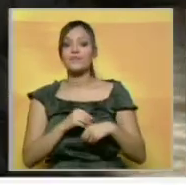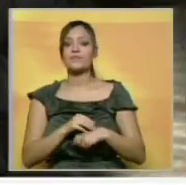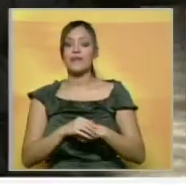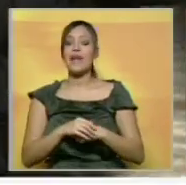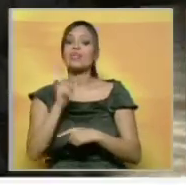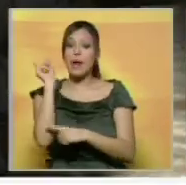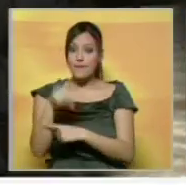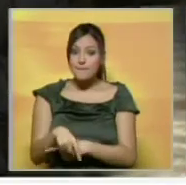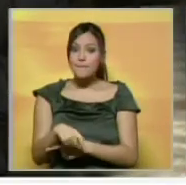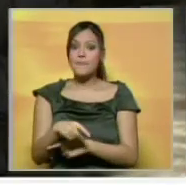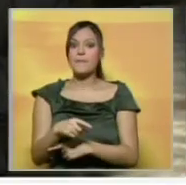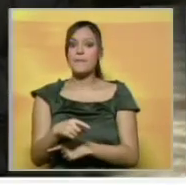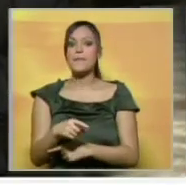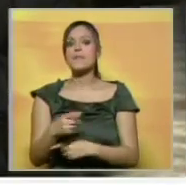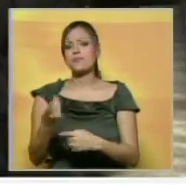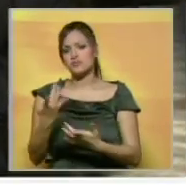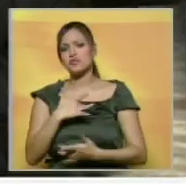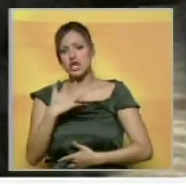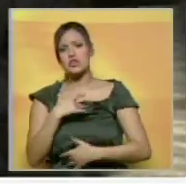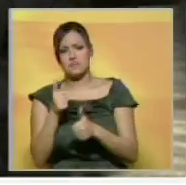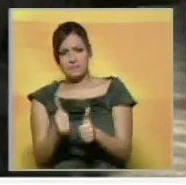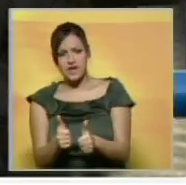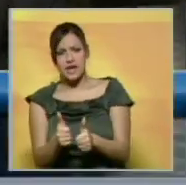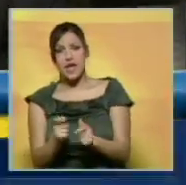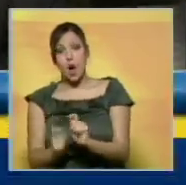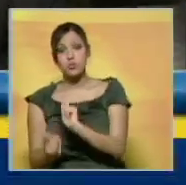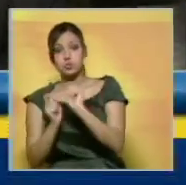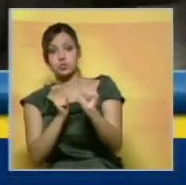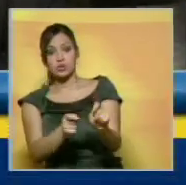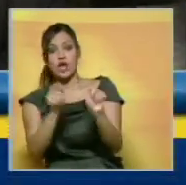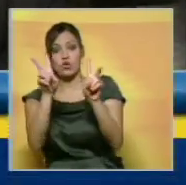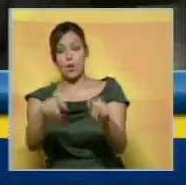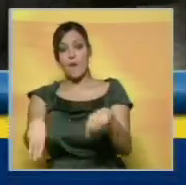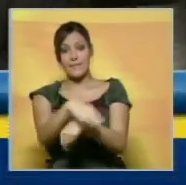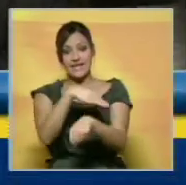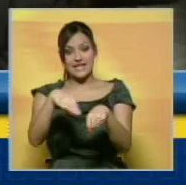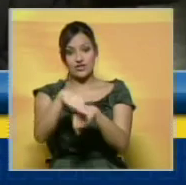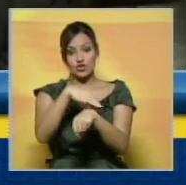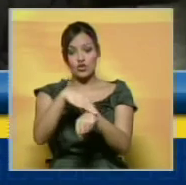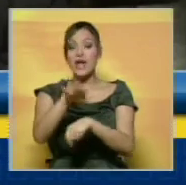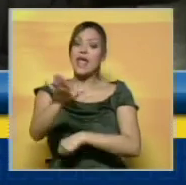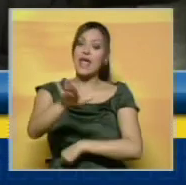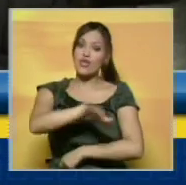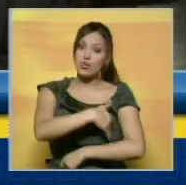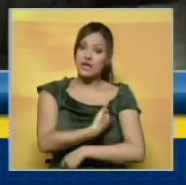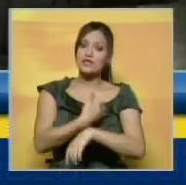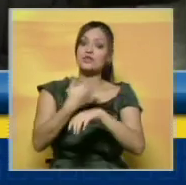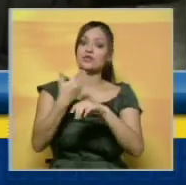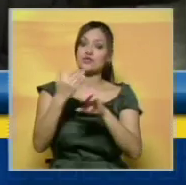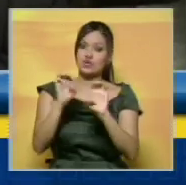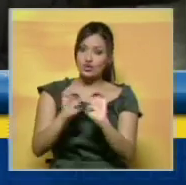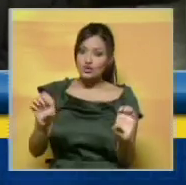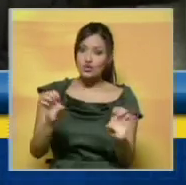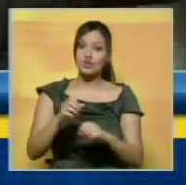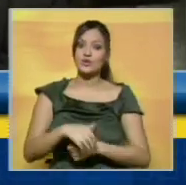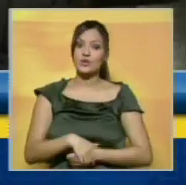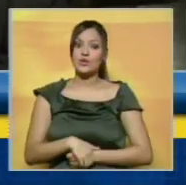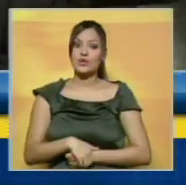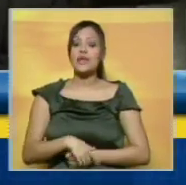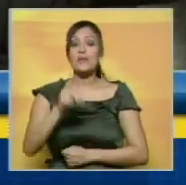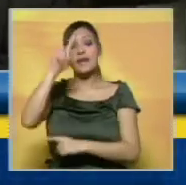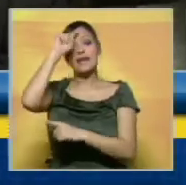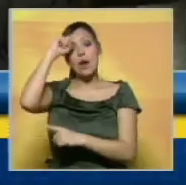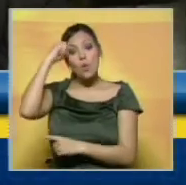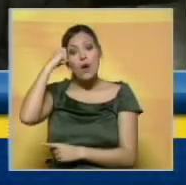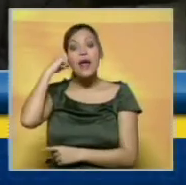que reciben con beneplácito la designación del nuevo ministro de Educación Universitaria, Ricardo Menéndez, pero